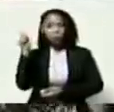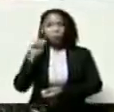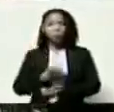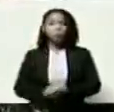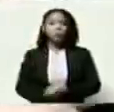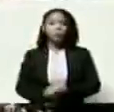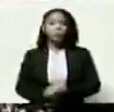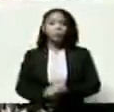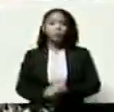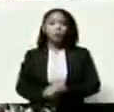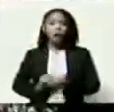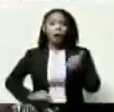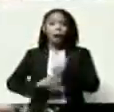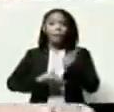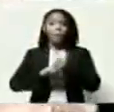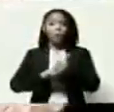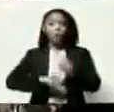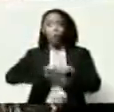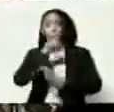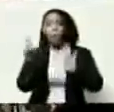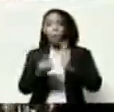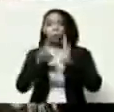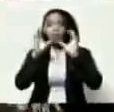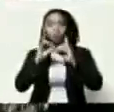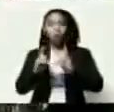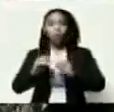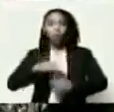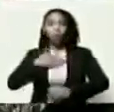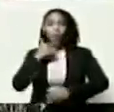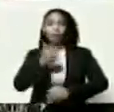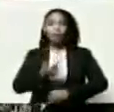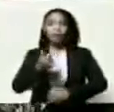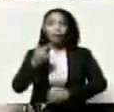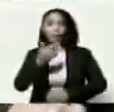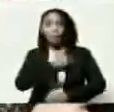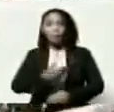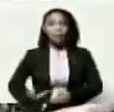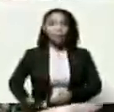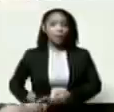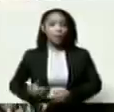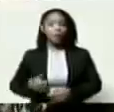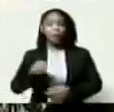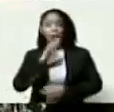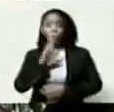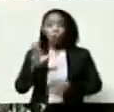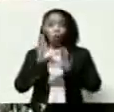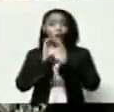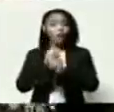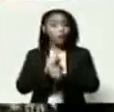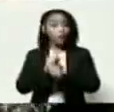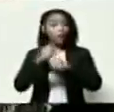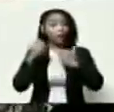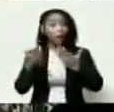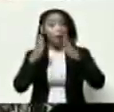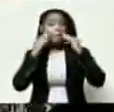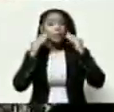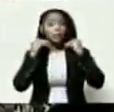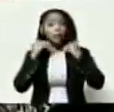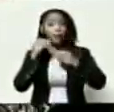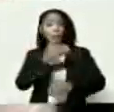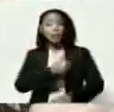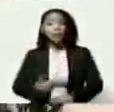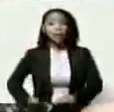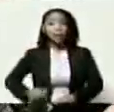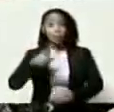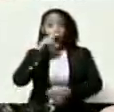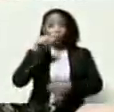Venezuela respalda contundentemente las decisiones que pudiese tomar el presidente de la República, que confían en lo que es la experiencia del presidente Nicolás